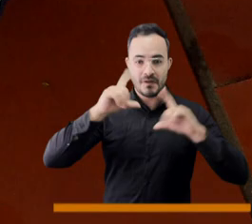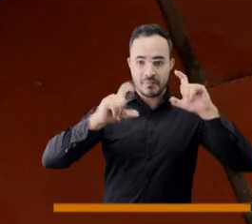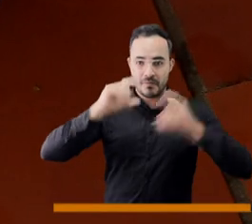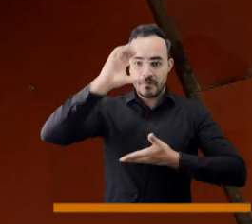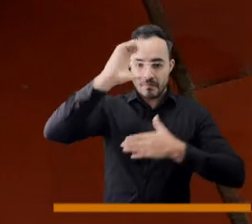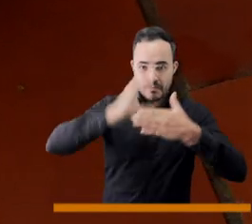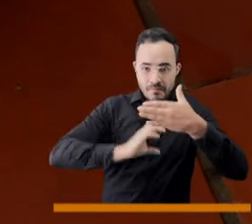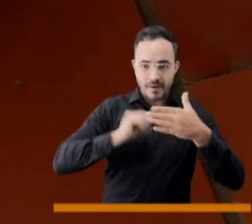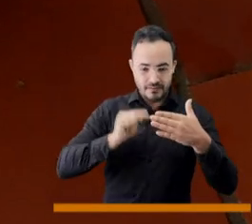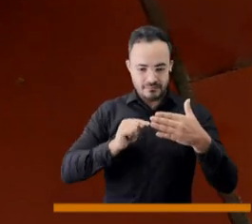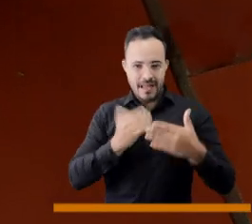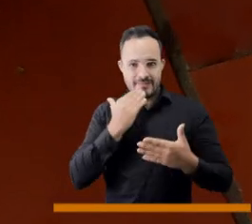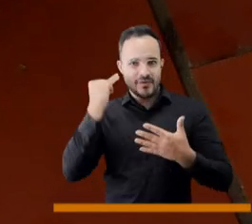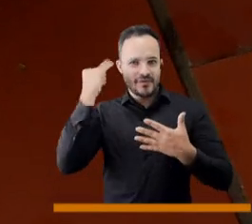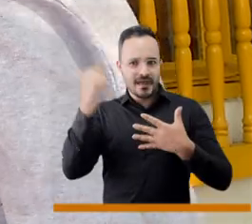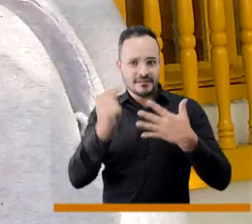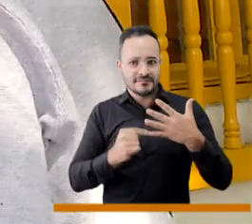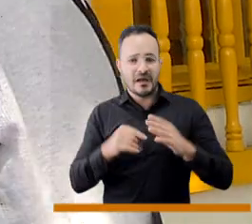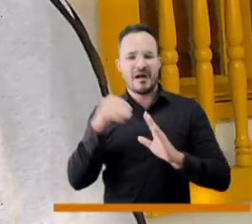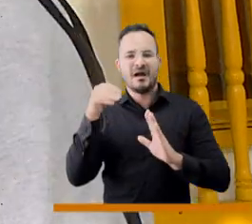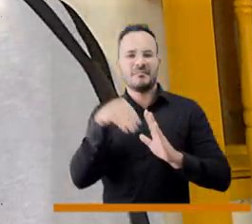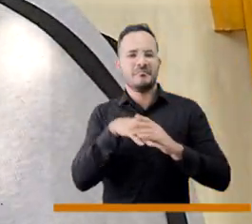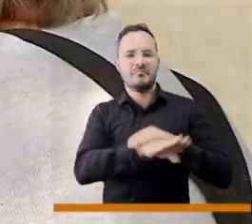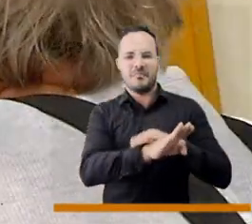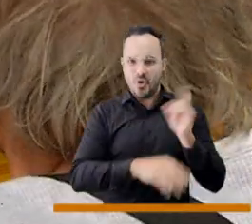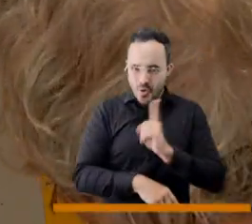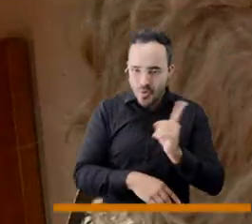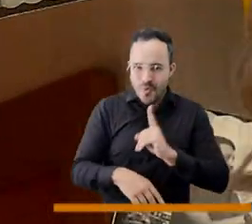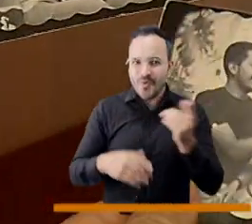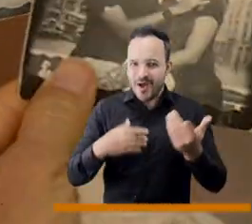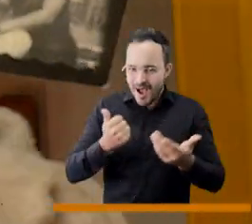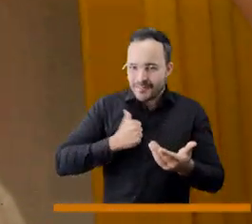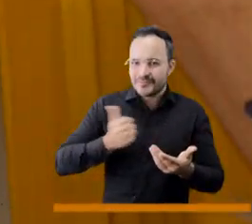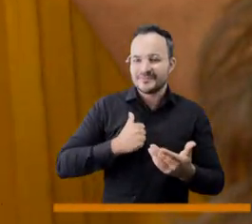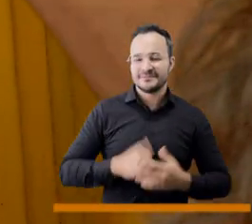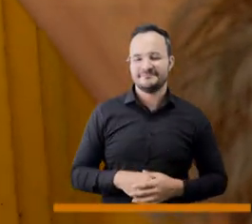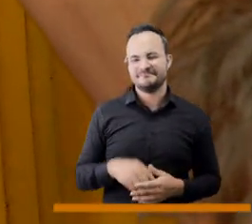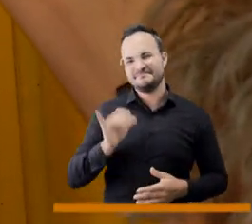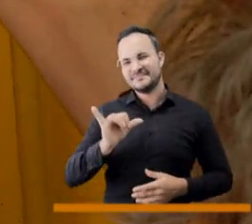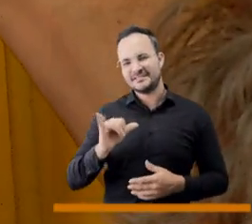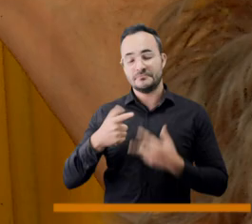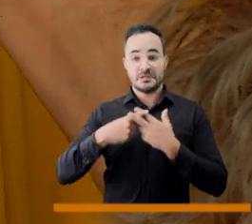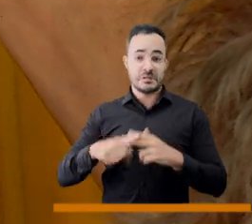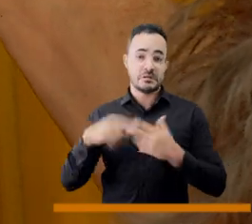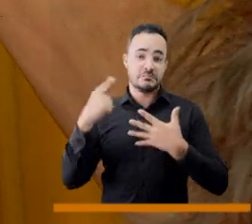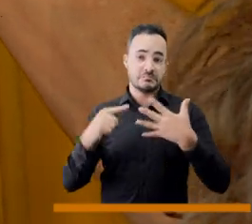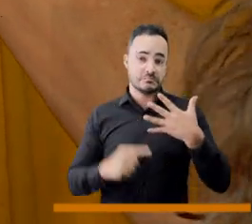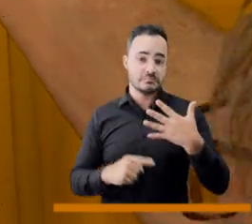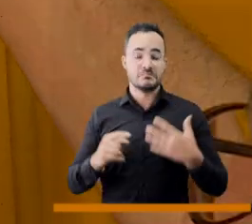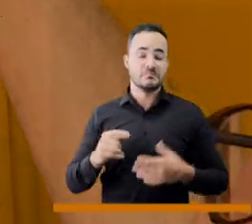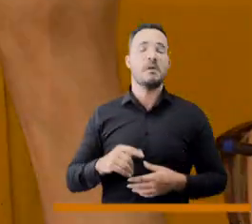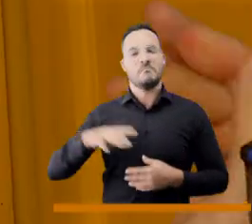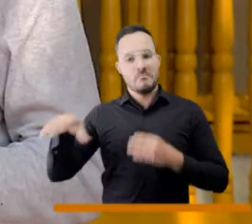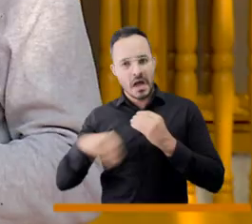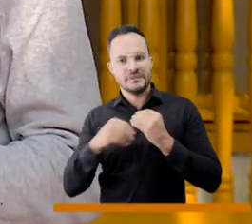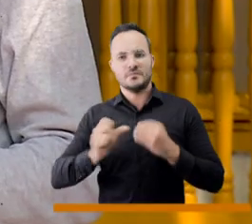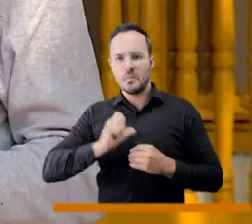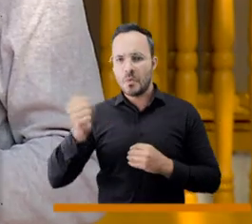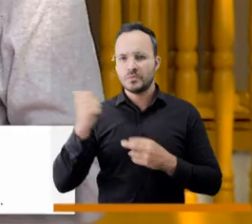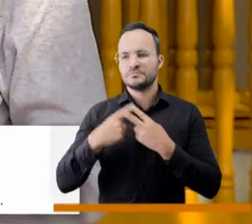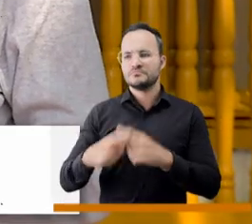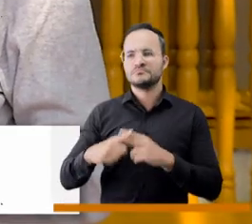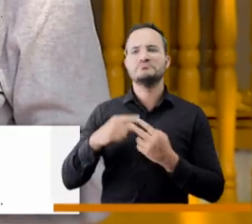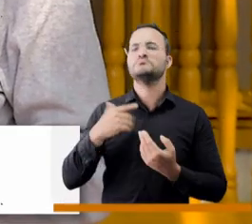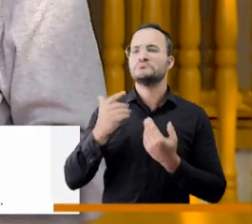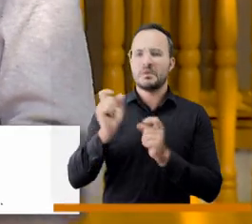casa puedan empezar a funcionar con ellas y que la vivan, ¿sí? Entonces, eso complementado con los talleres y